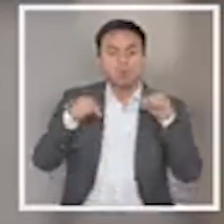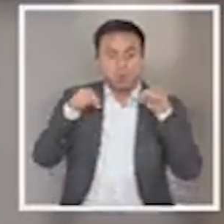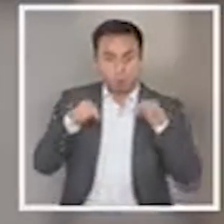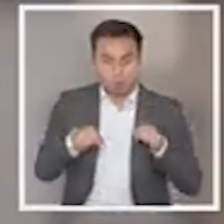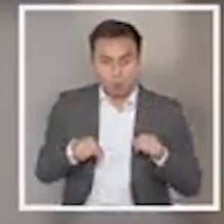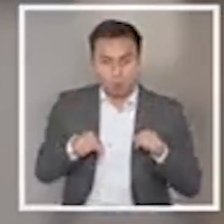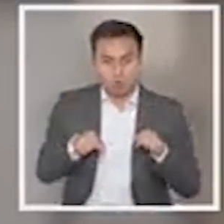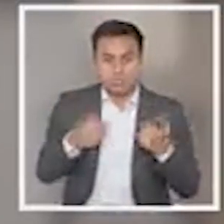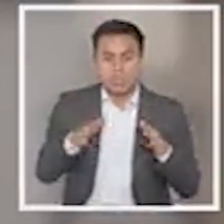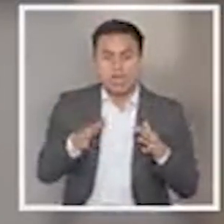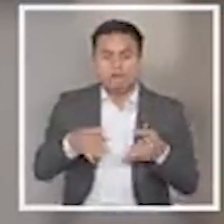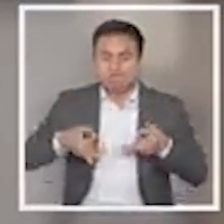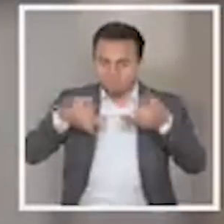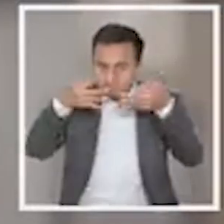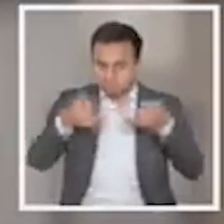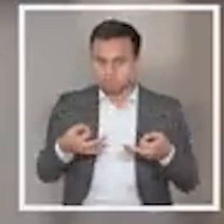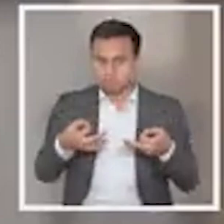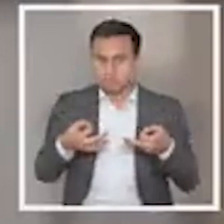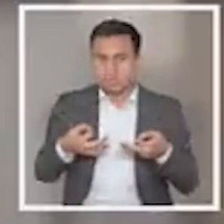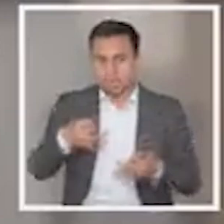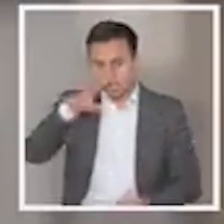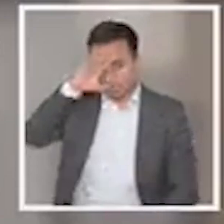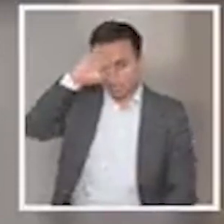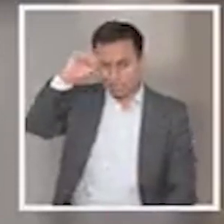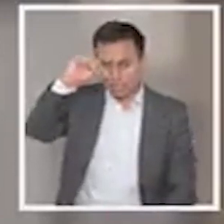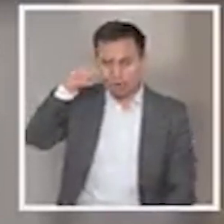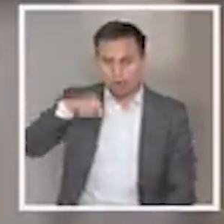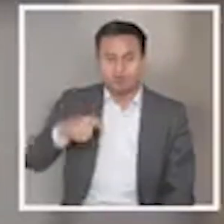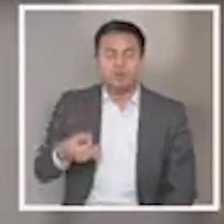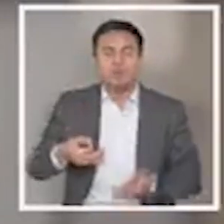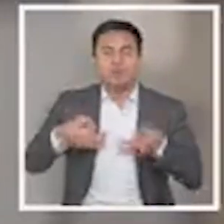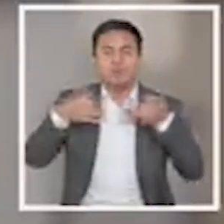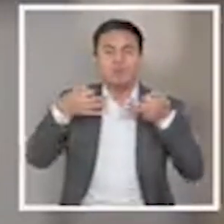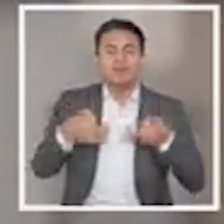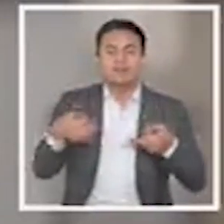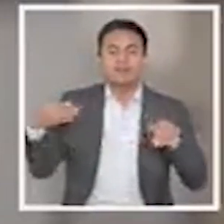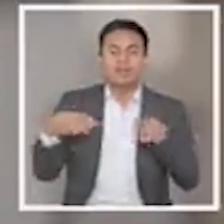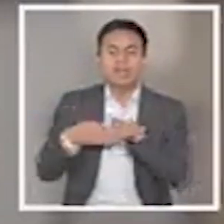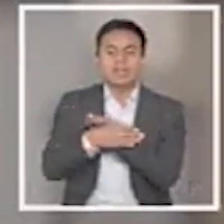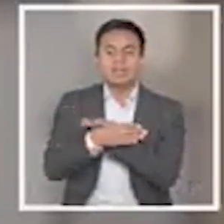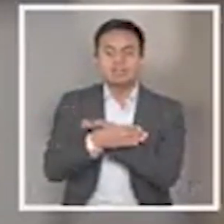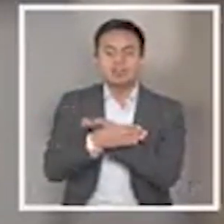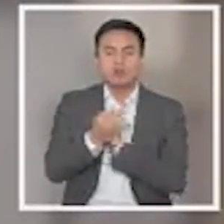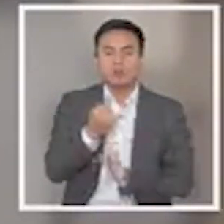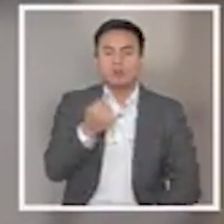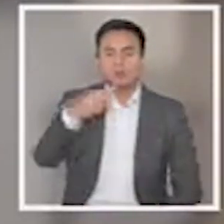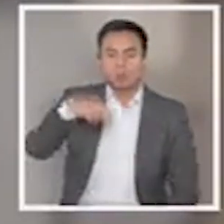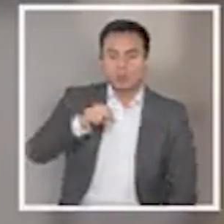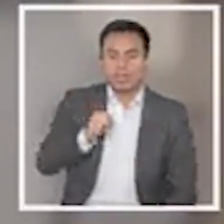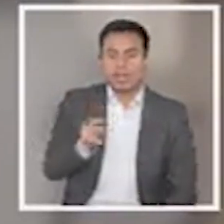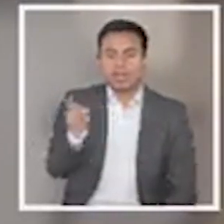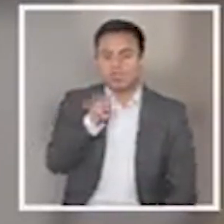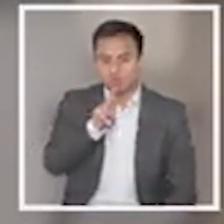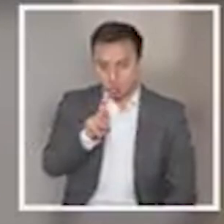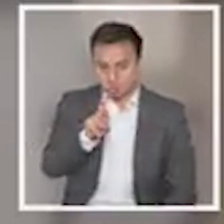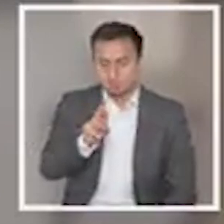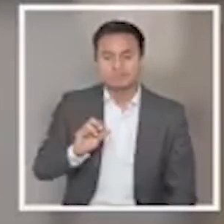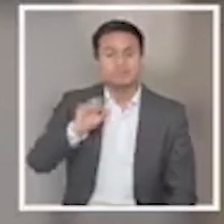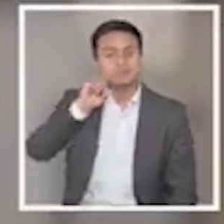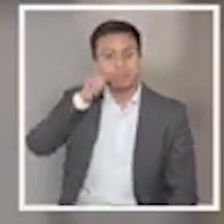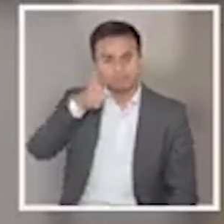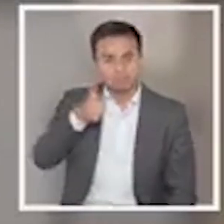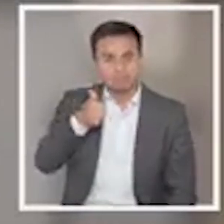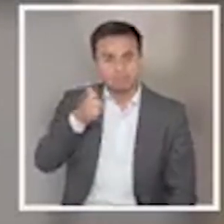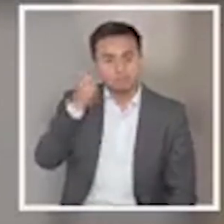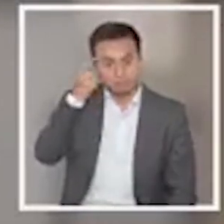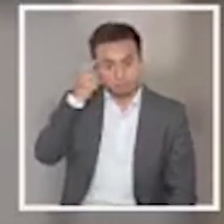Hoy ya formalizamos, la Argentina hoy ya formalizó el ingreso al UNASUR. Mañana,